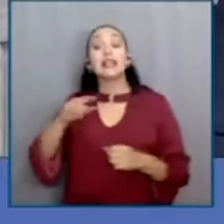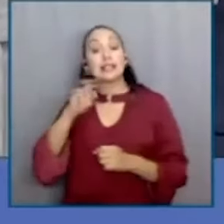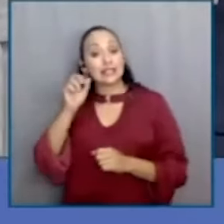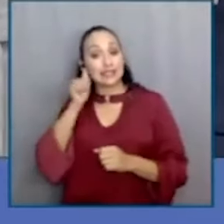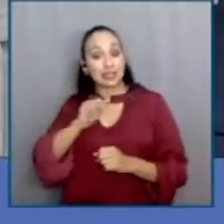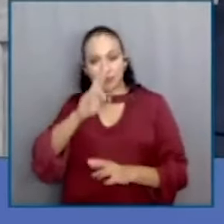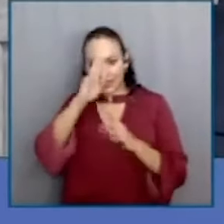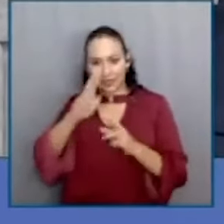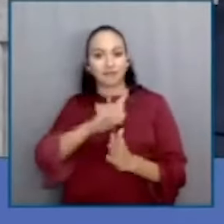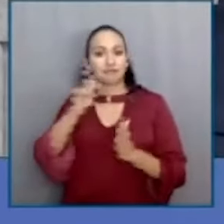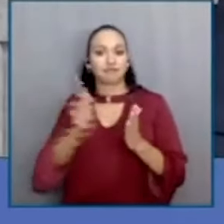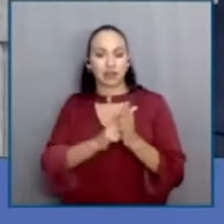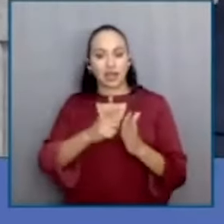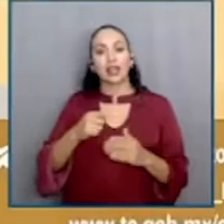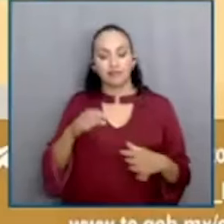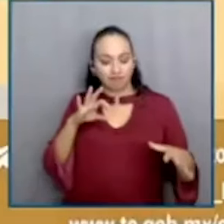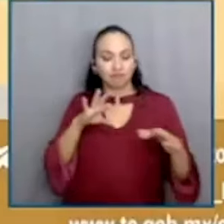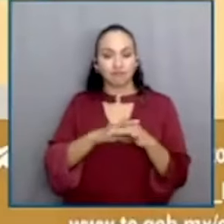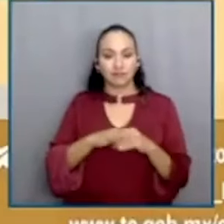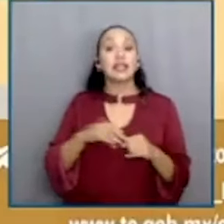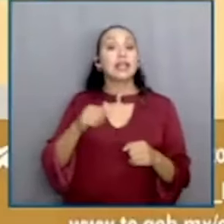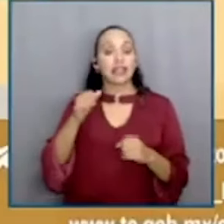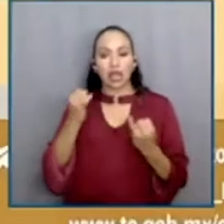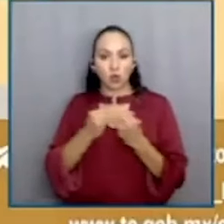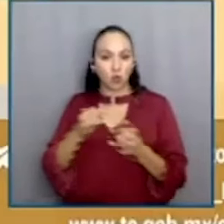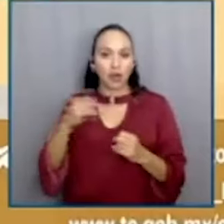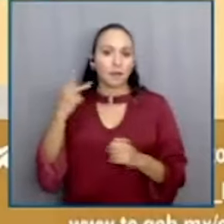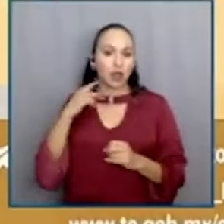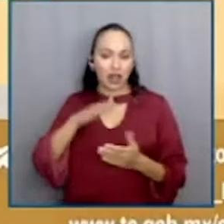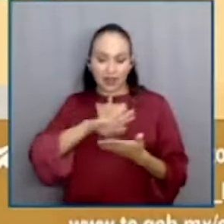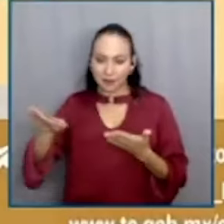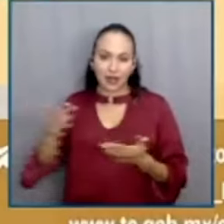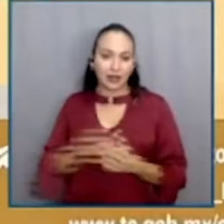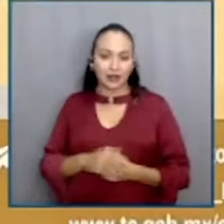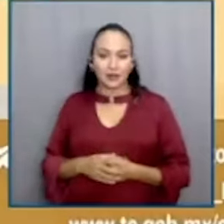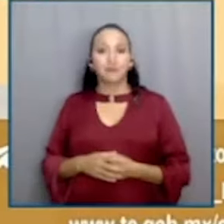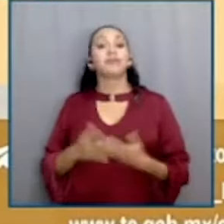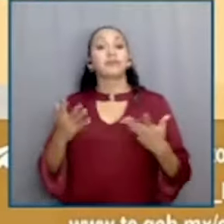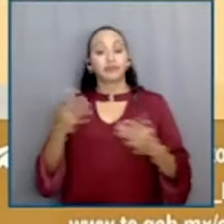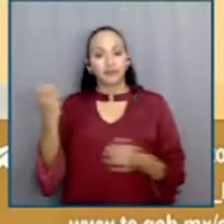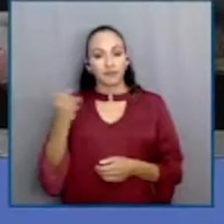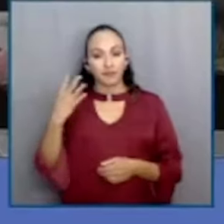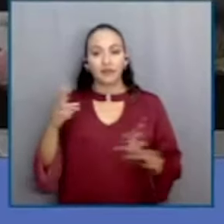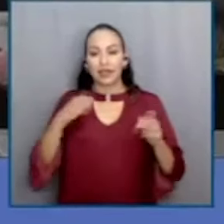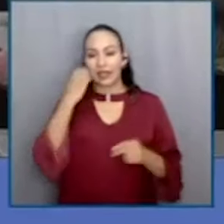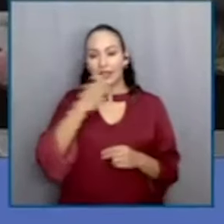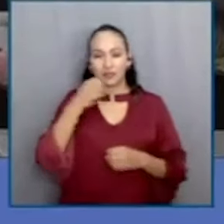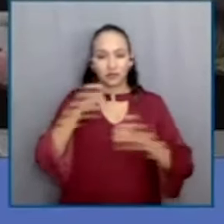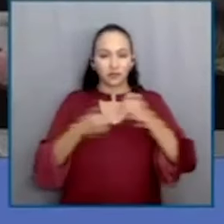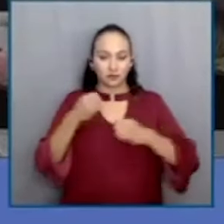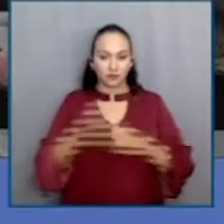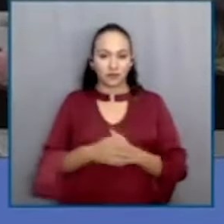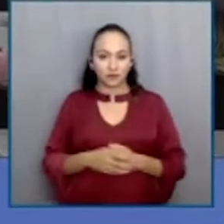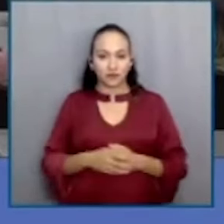de connotación política. Al inaugurar unos foros sobre el tema en la Escuela Judicial Electoral, el magistrado